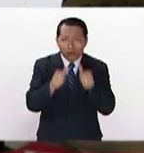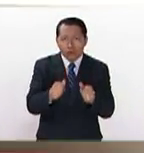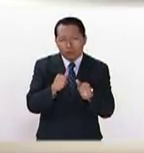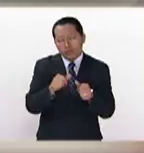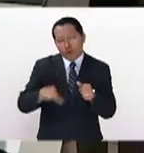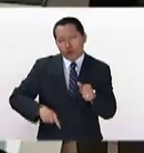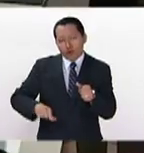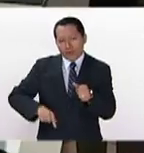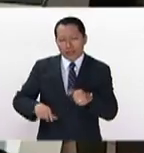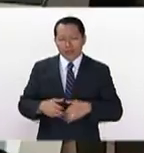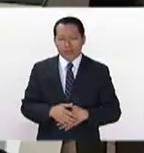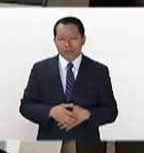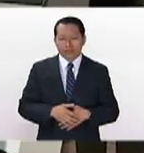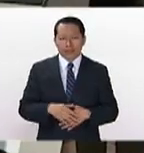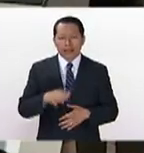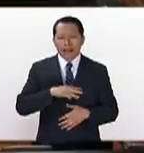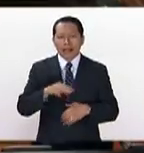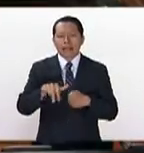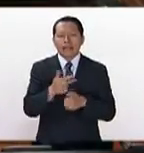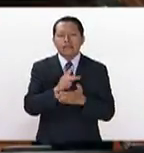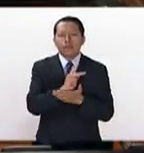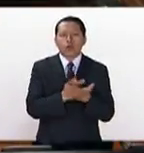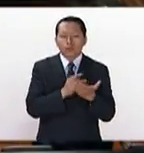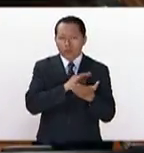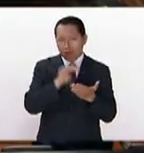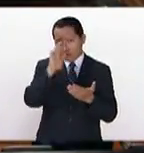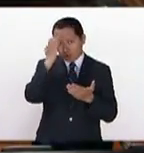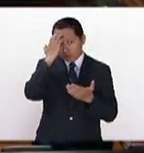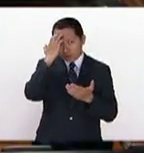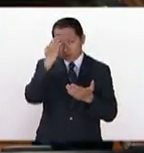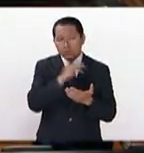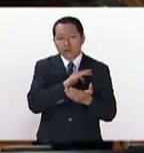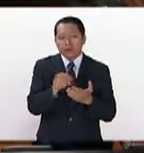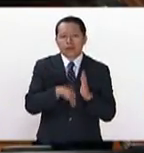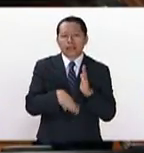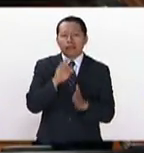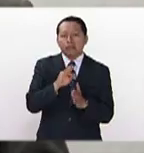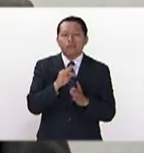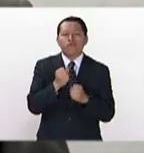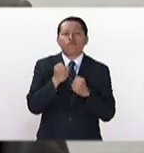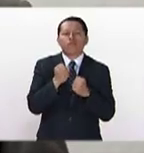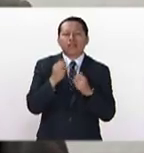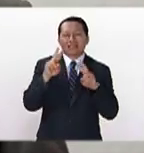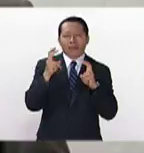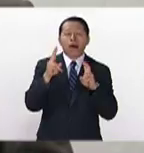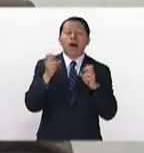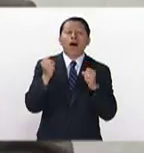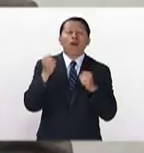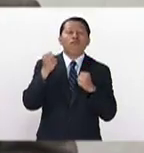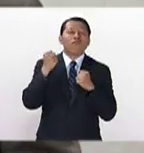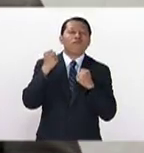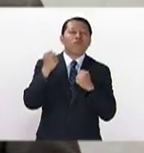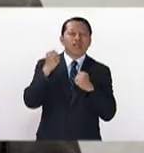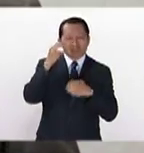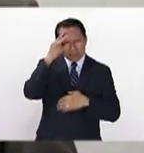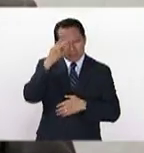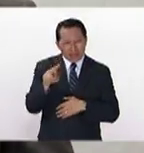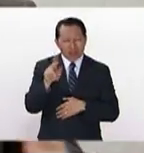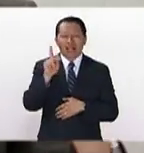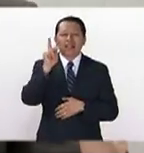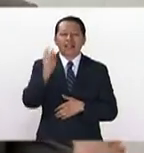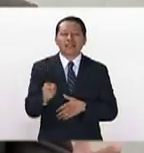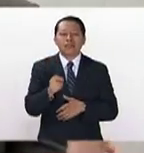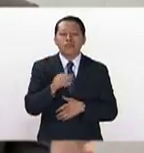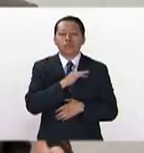gubernamental. Entre los 13 programas reconocidos, destaca Fuerza México, plataforma implementada